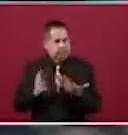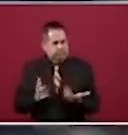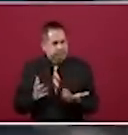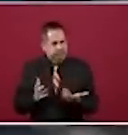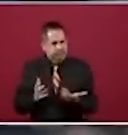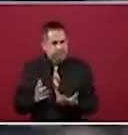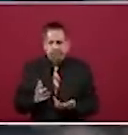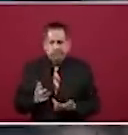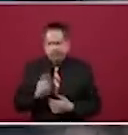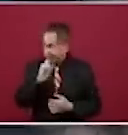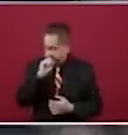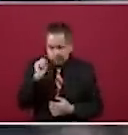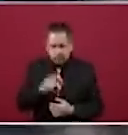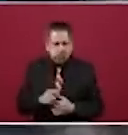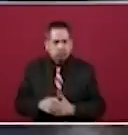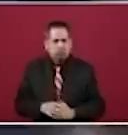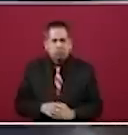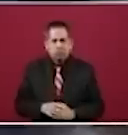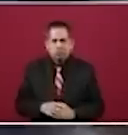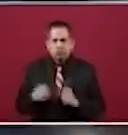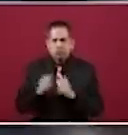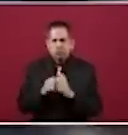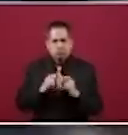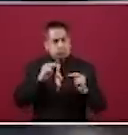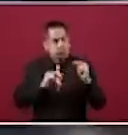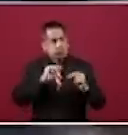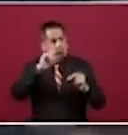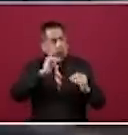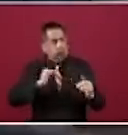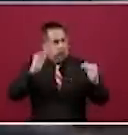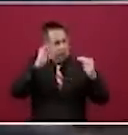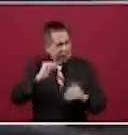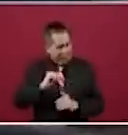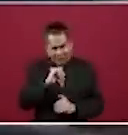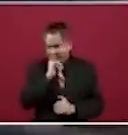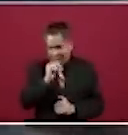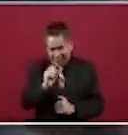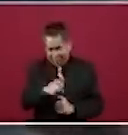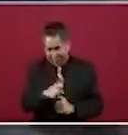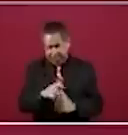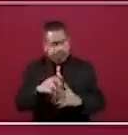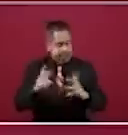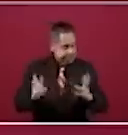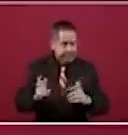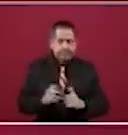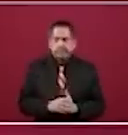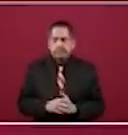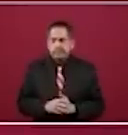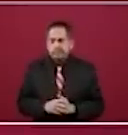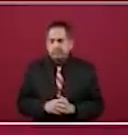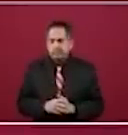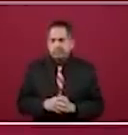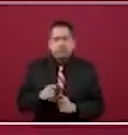y tampoco con tanto nivel académico, entonces